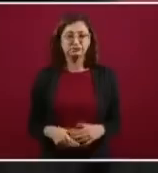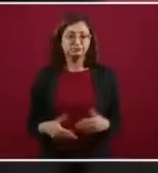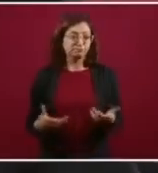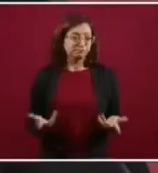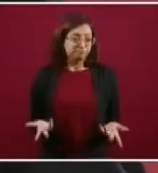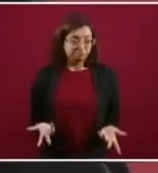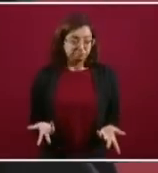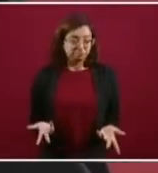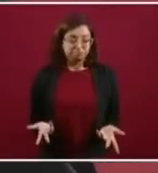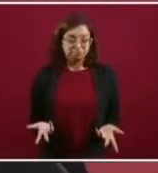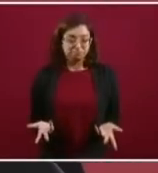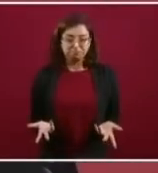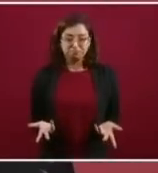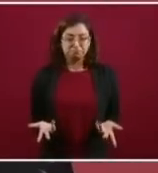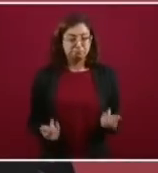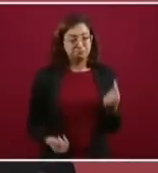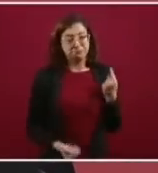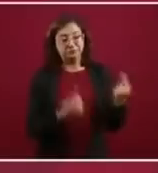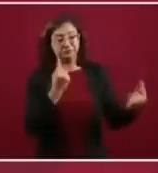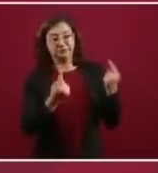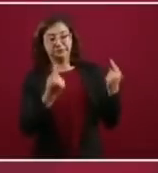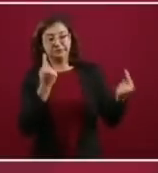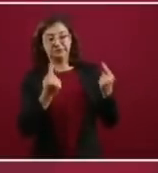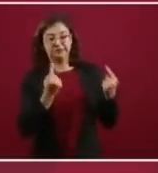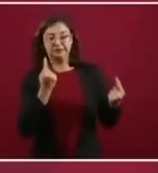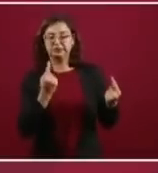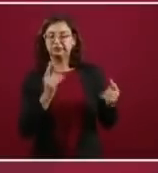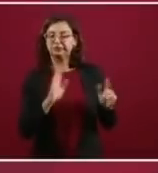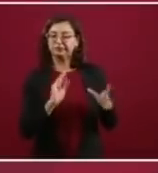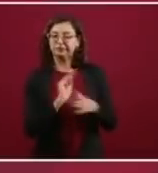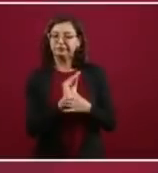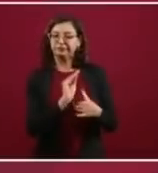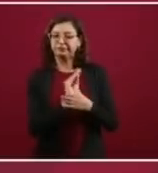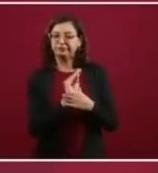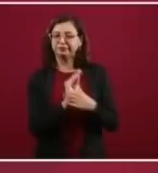Entonces, no caer en provocación, de nada.